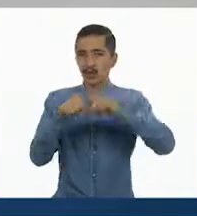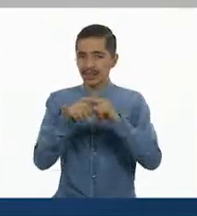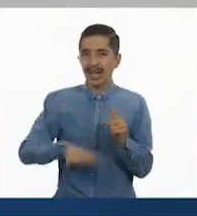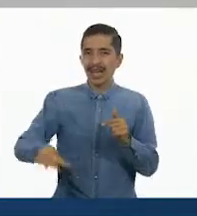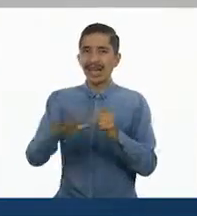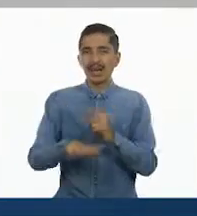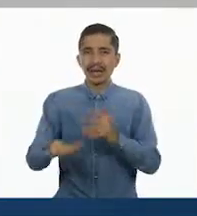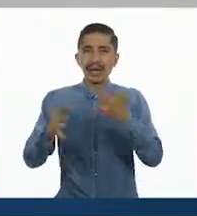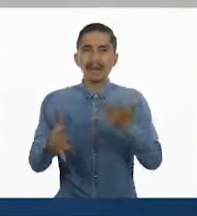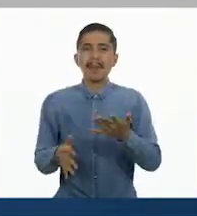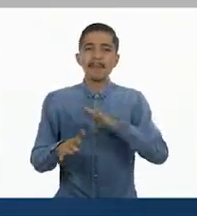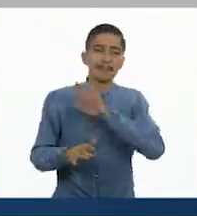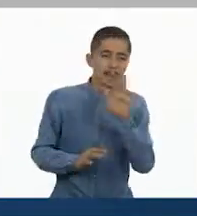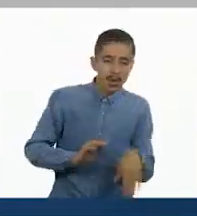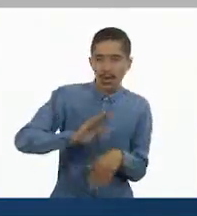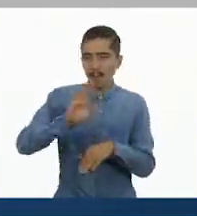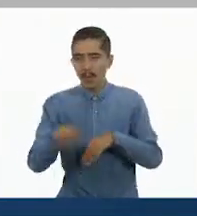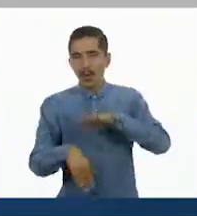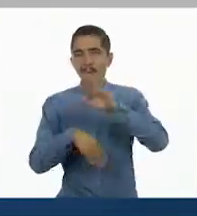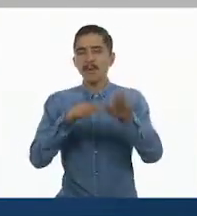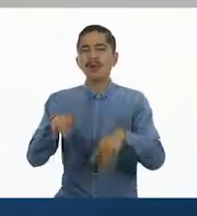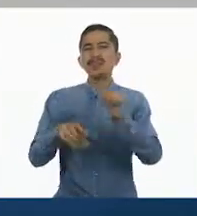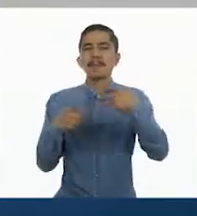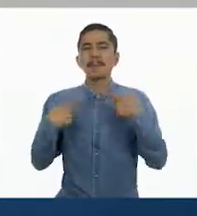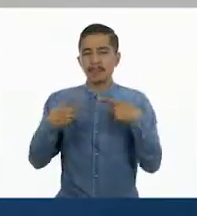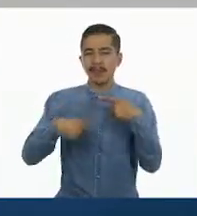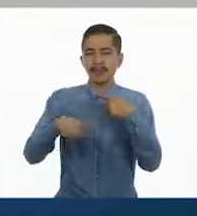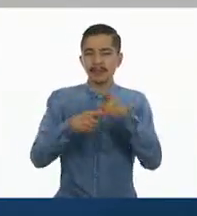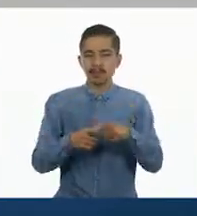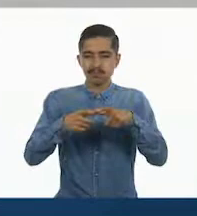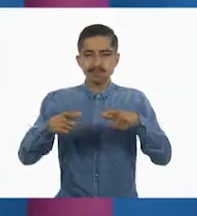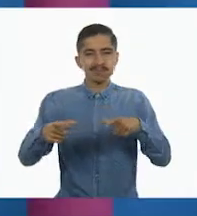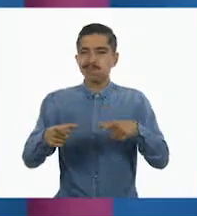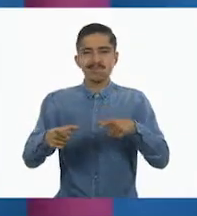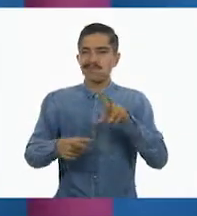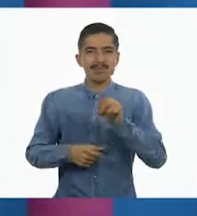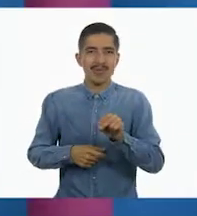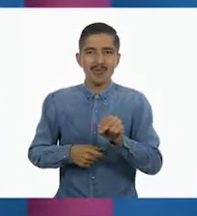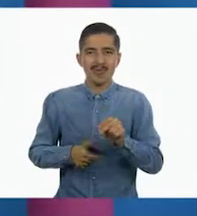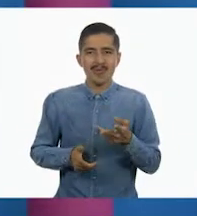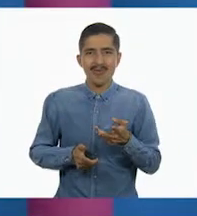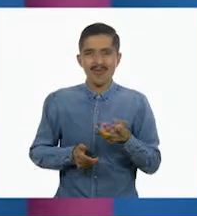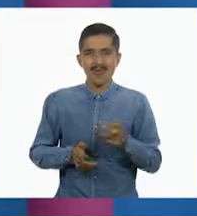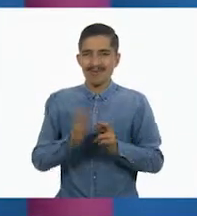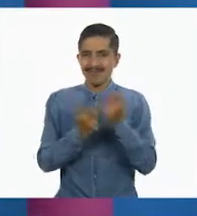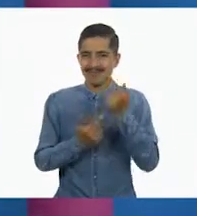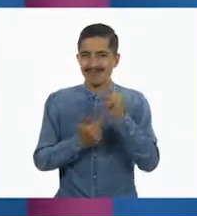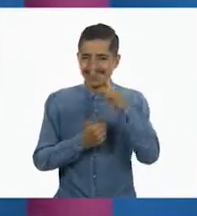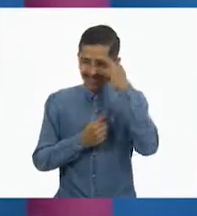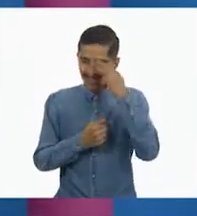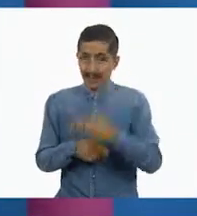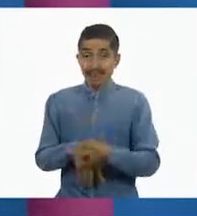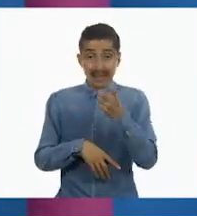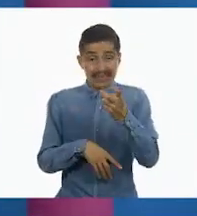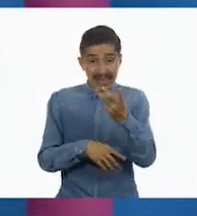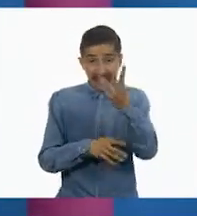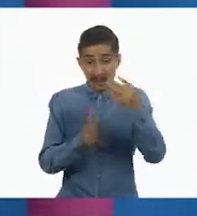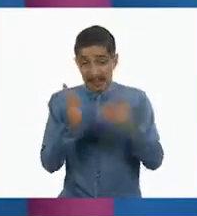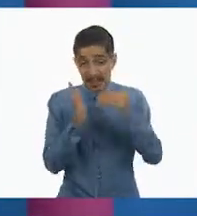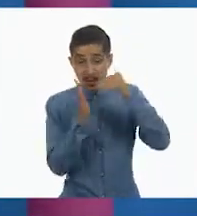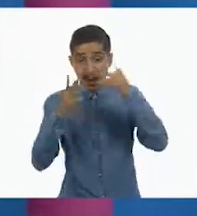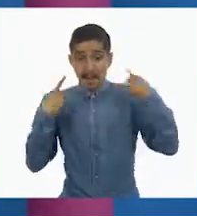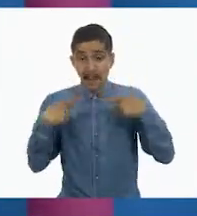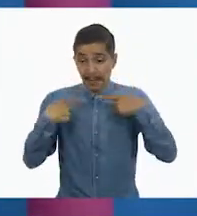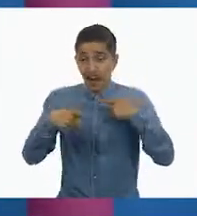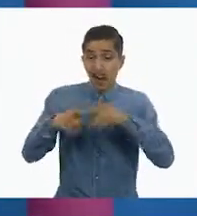la pérdida de vidas y al crecimiento a la población que no se dio. Ah, o sea, ¿esos 3 millones de personas son los